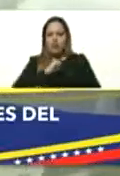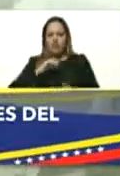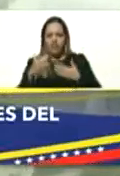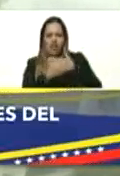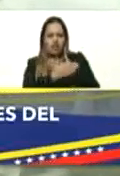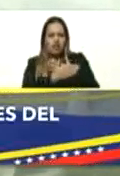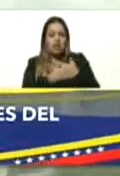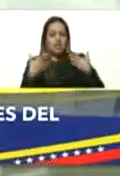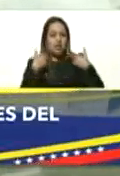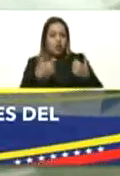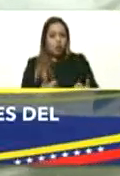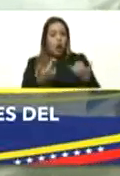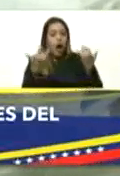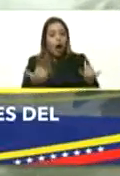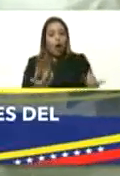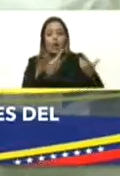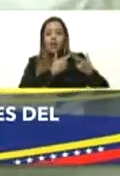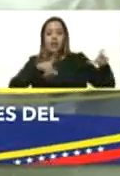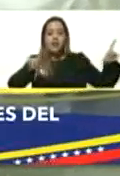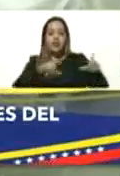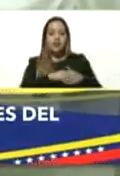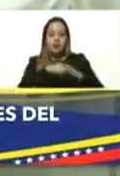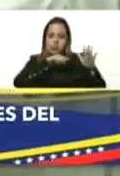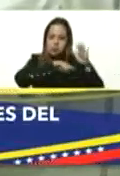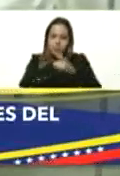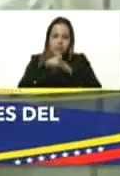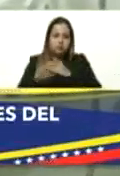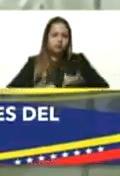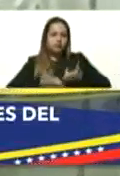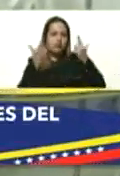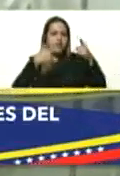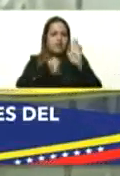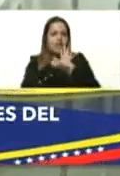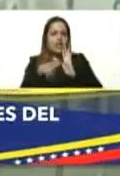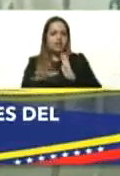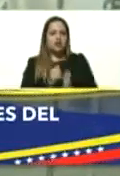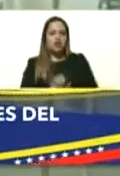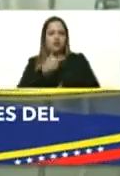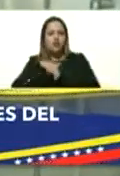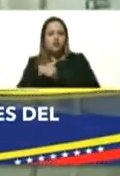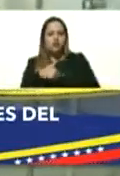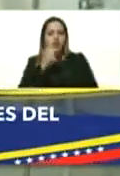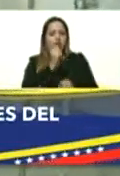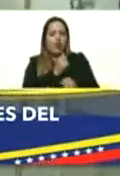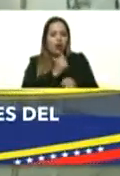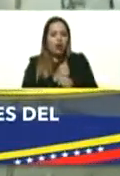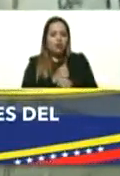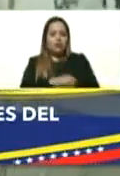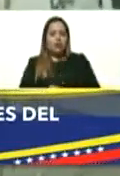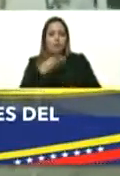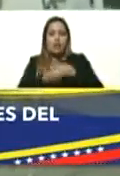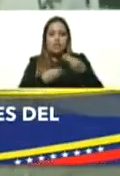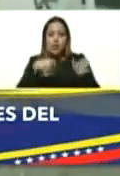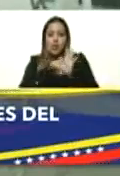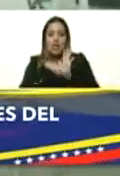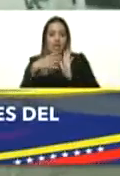salud. En cambio, aquí estamos liberando este derecho de nuestros trabajadores para convertirlo en un